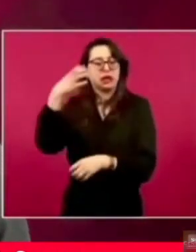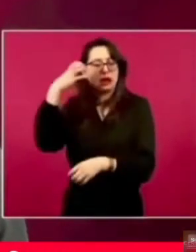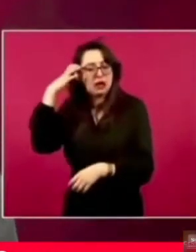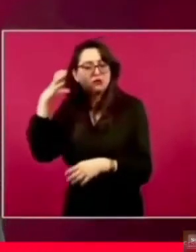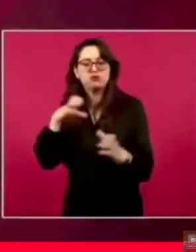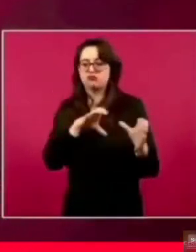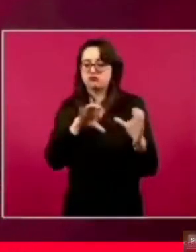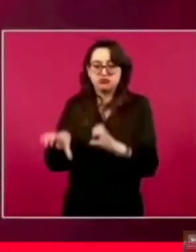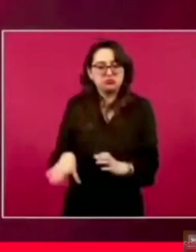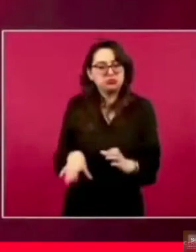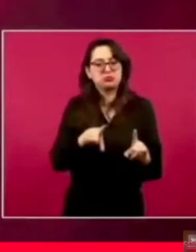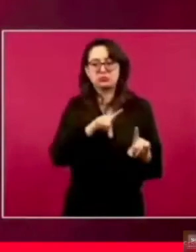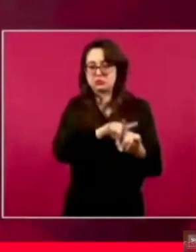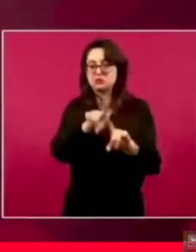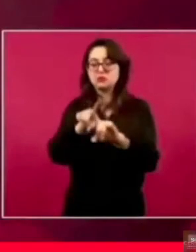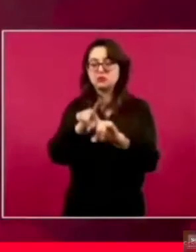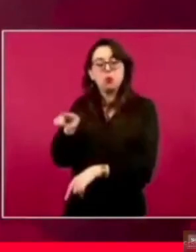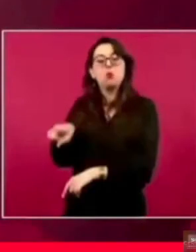estas